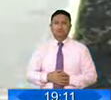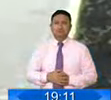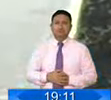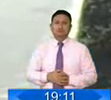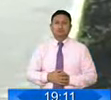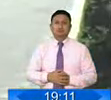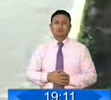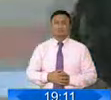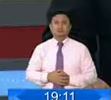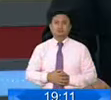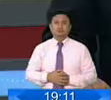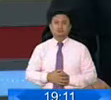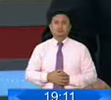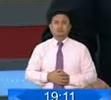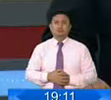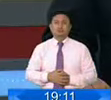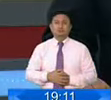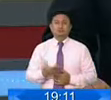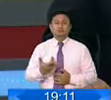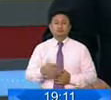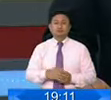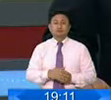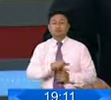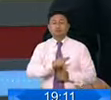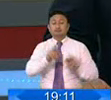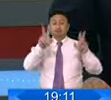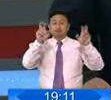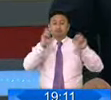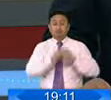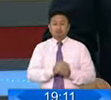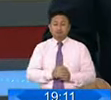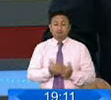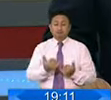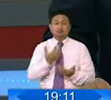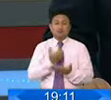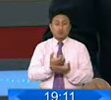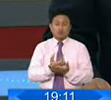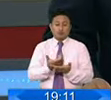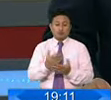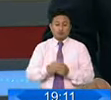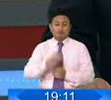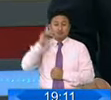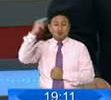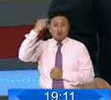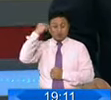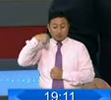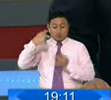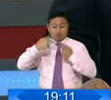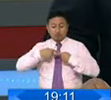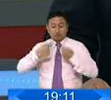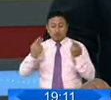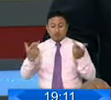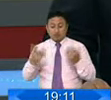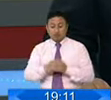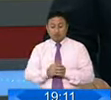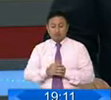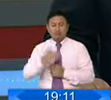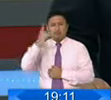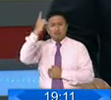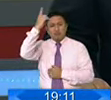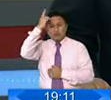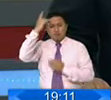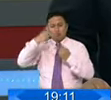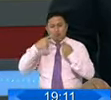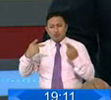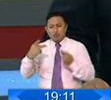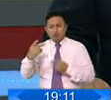Miriam Enríquez. Revisamos otro tema, esta vez en el ámbito económico, pues el gobierno publicó el estado real de la deuda